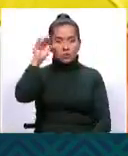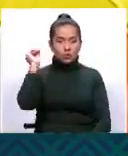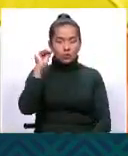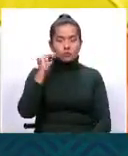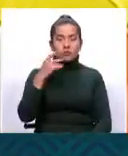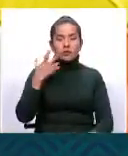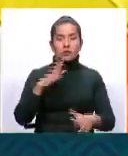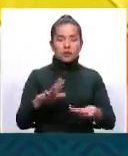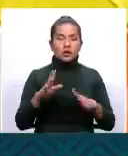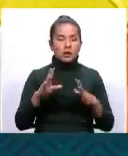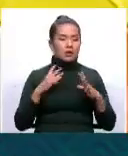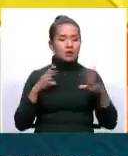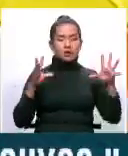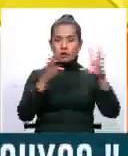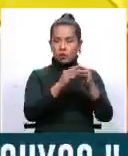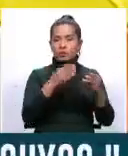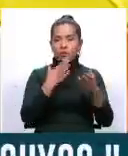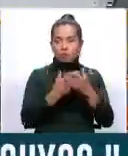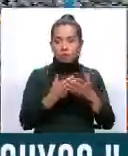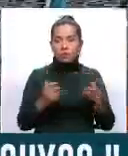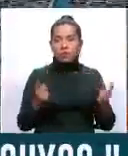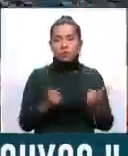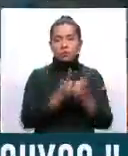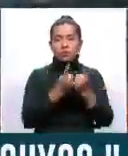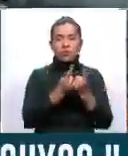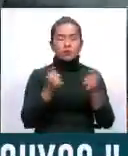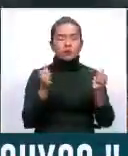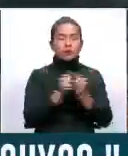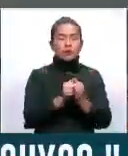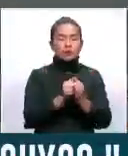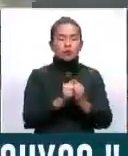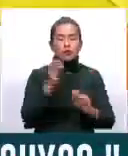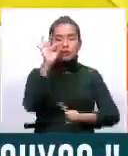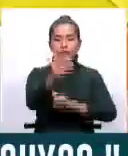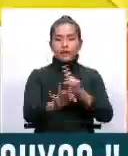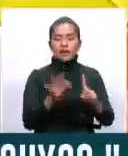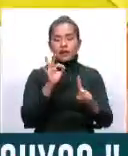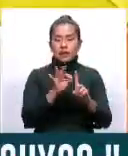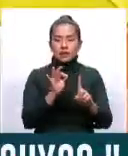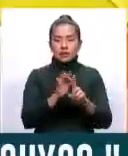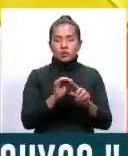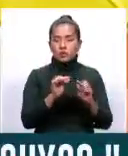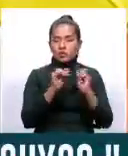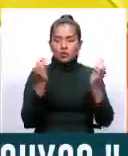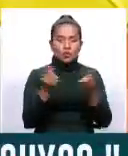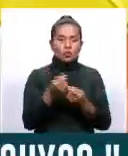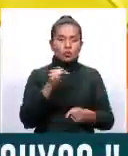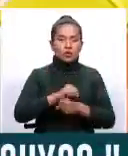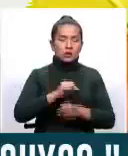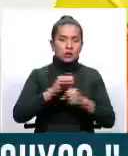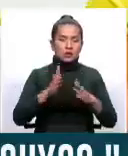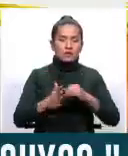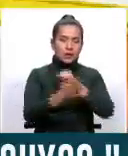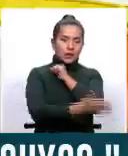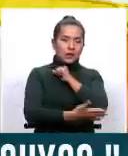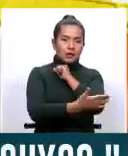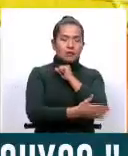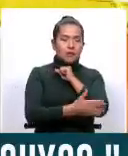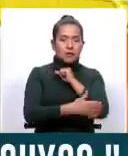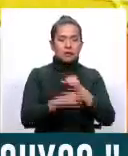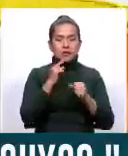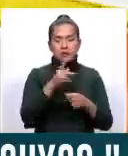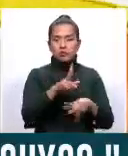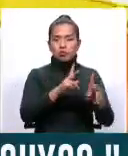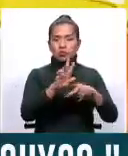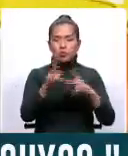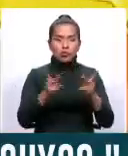se sostuvo una reunión con la Federación Sindical Única de Trabajadores Campesinos de la provincia